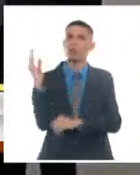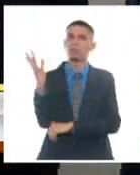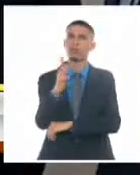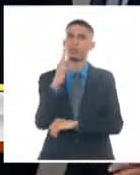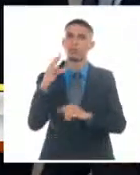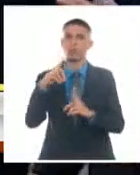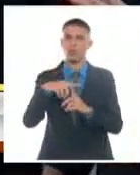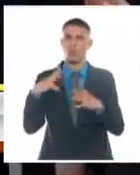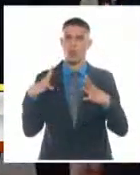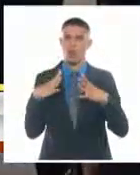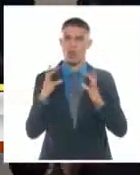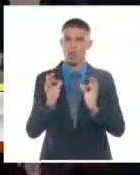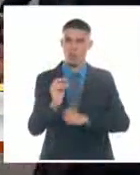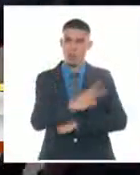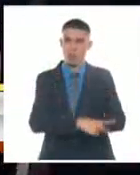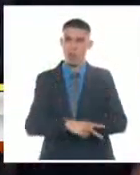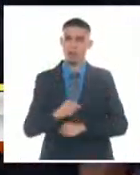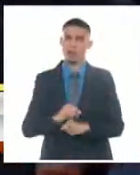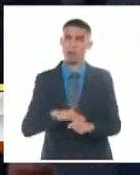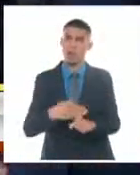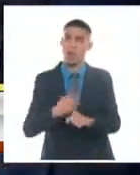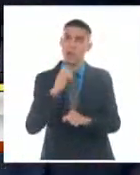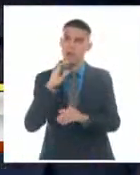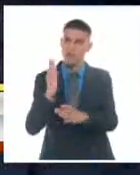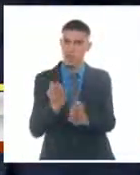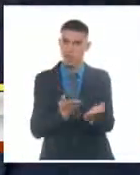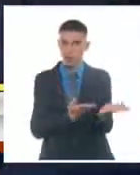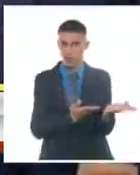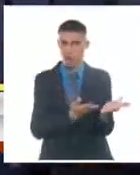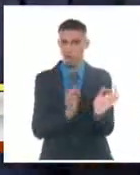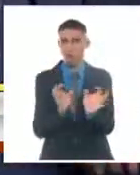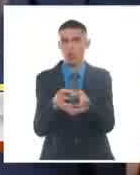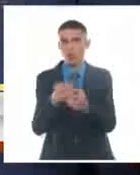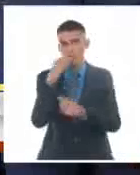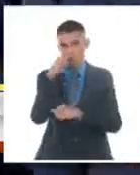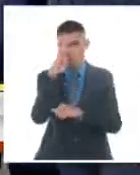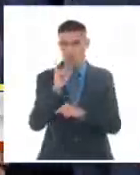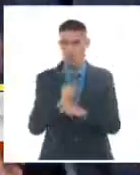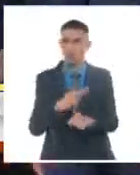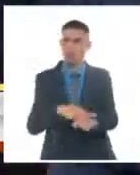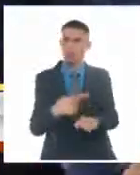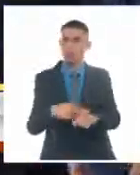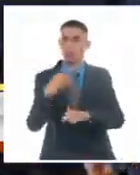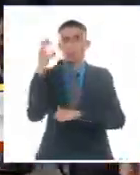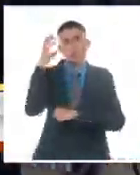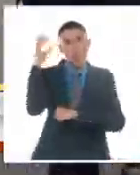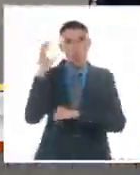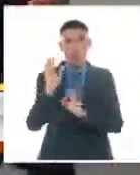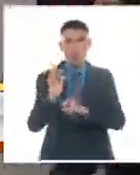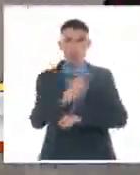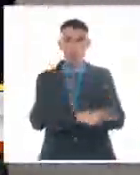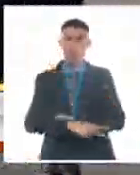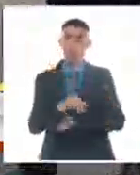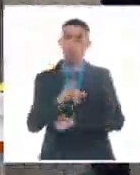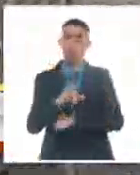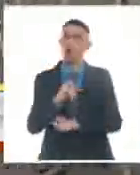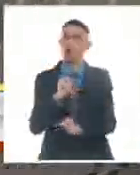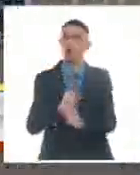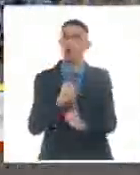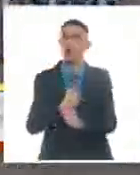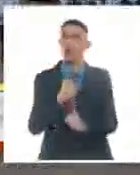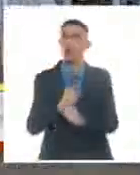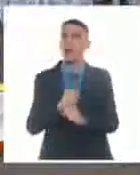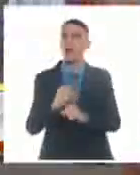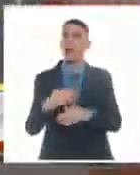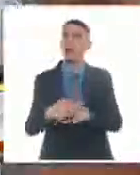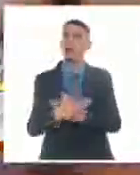nación. De igual modo acudieron a darle la bienvenida a la delegación cubana representantes del gobierno tanzano y de la misión estatal de Cuba, encabezada